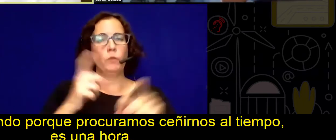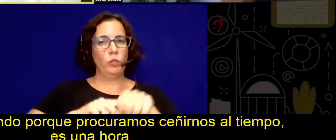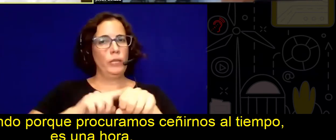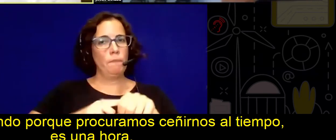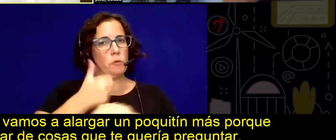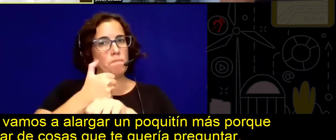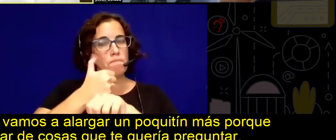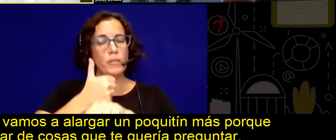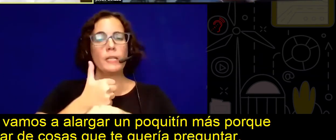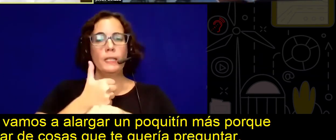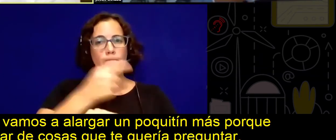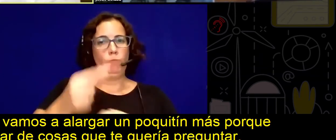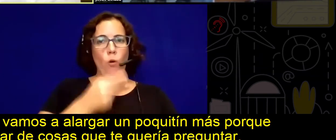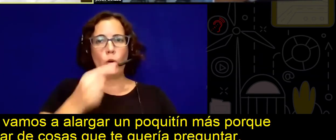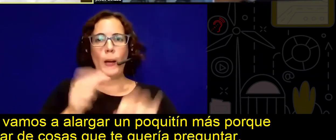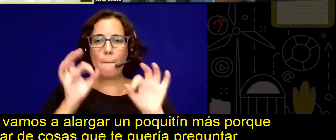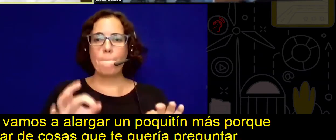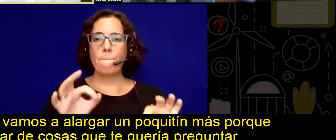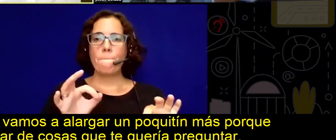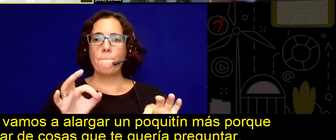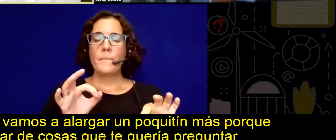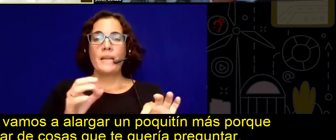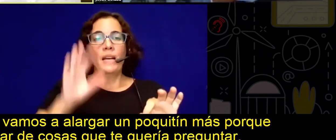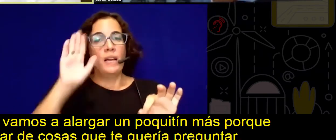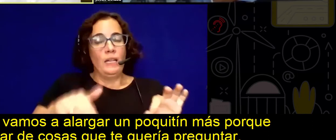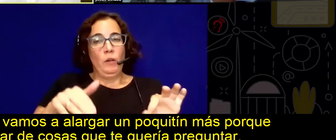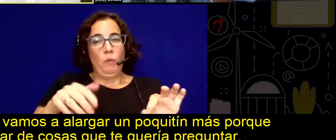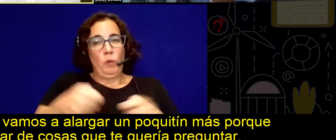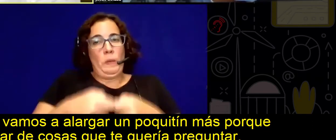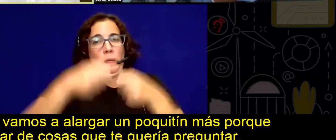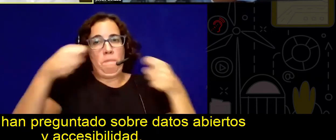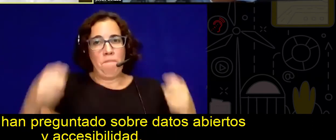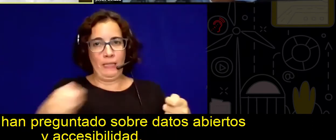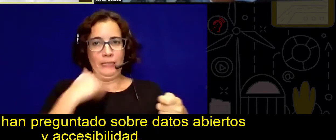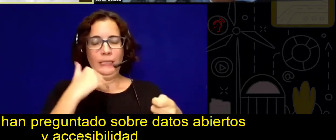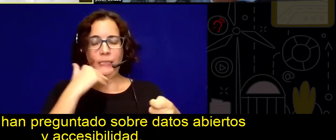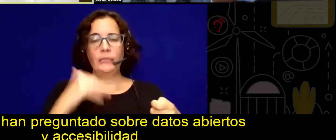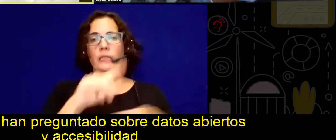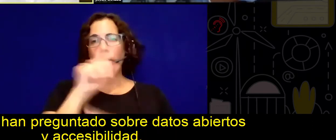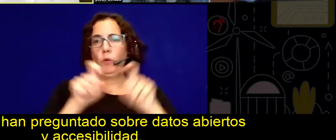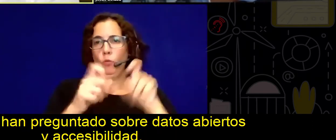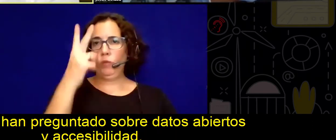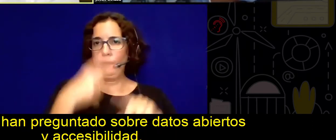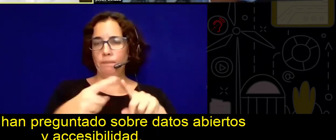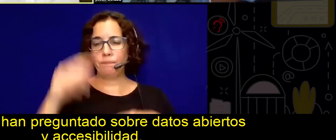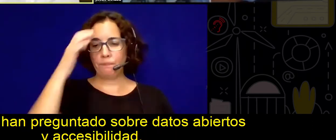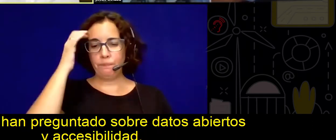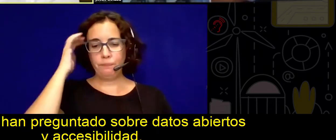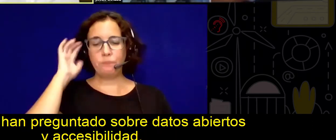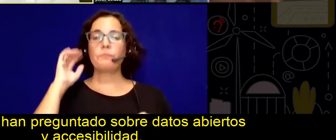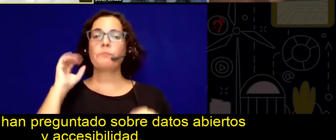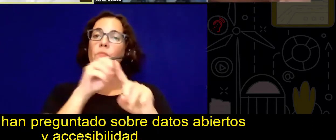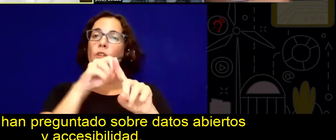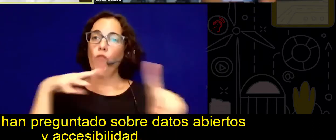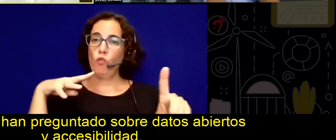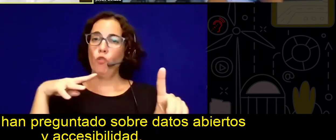es 1 hora. Yo creo que nos vamos a alargar un poquitín más porque hay un par de cosas que te quería preguntar. En el foro han preguntado sobre datos